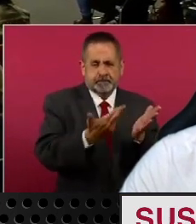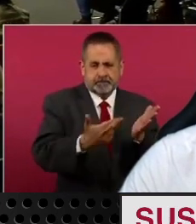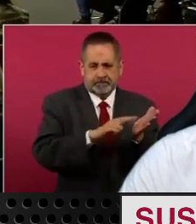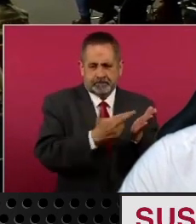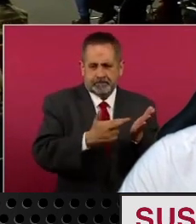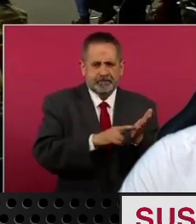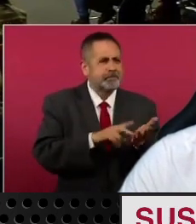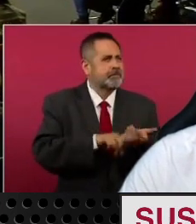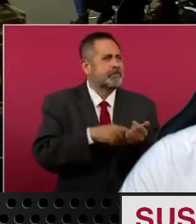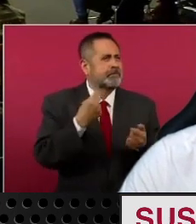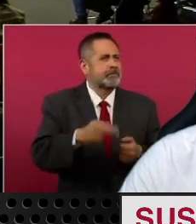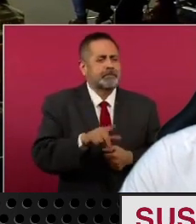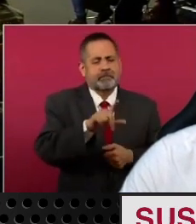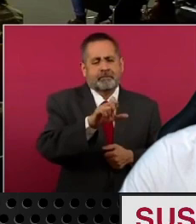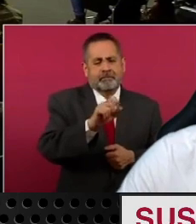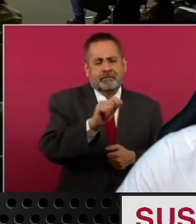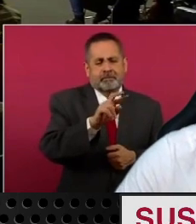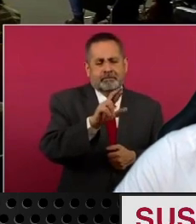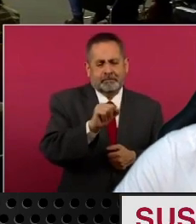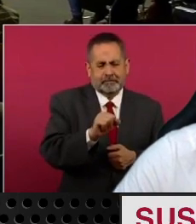letras libre